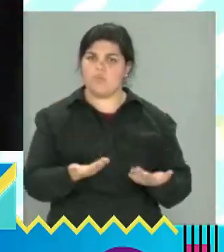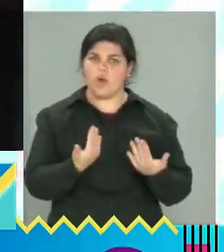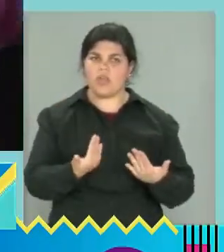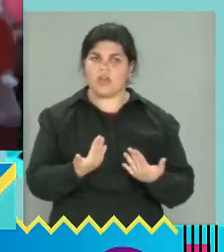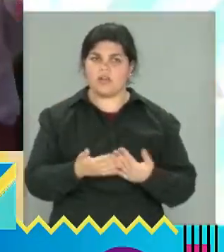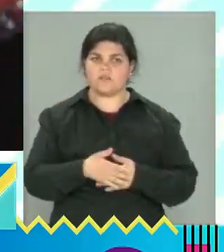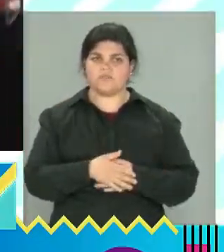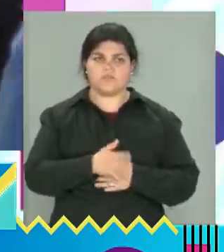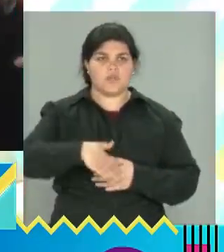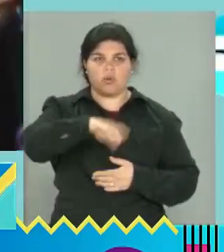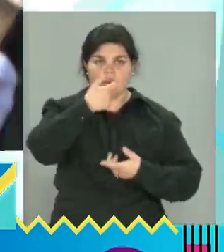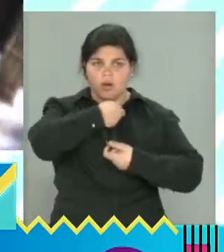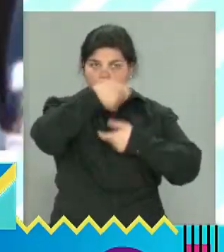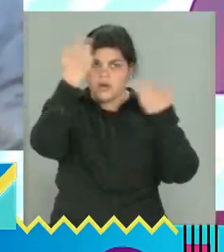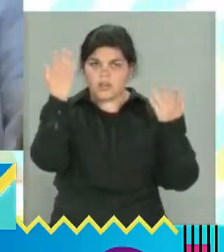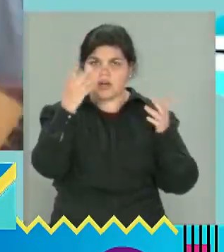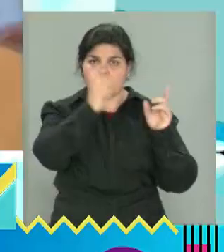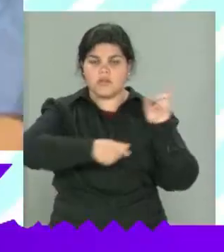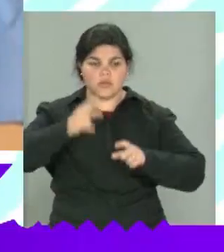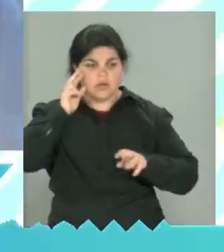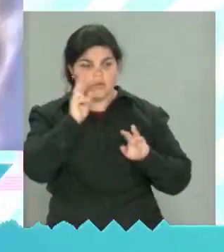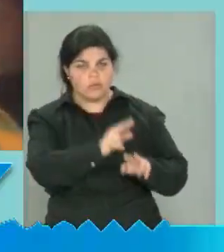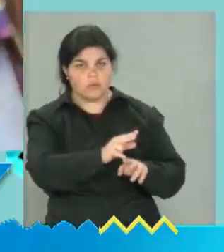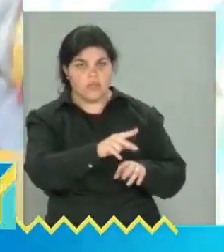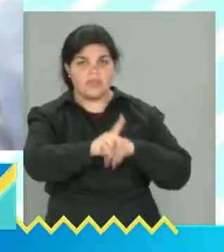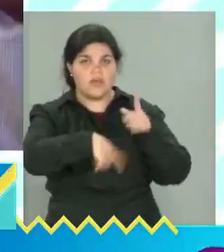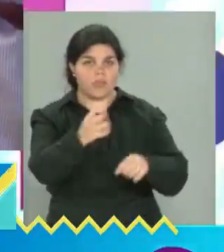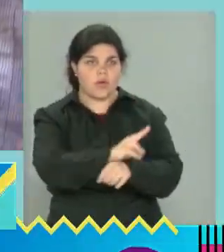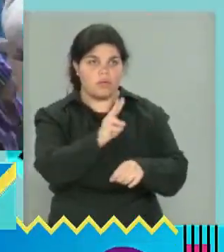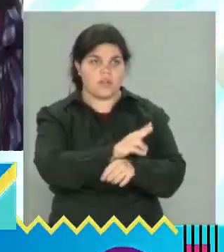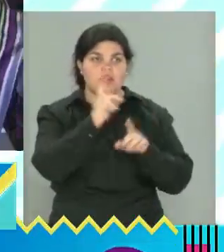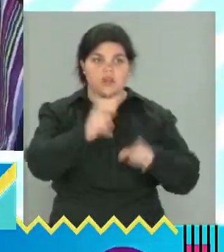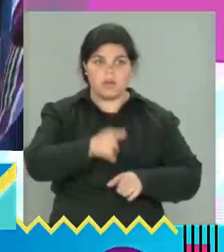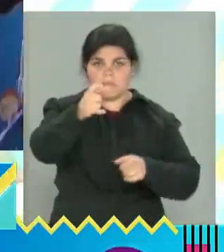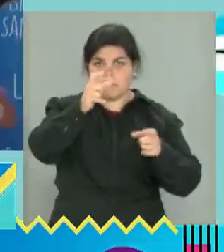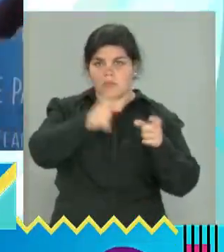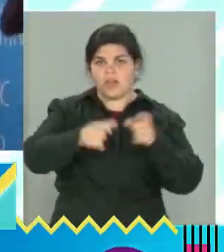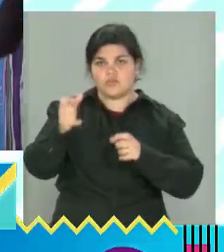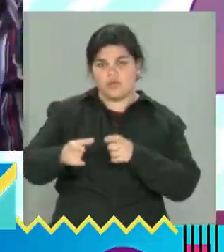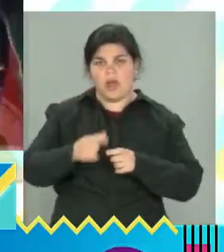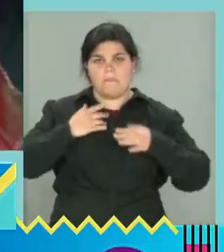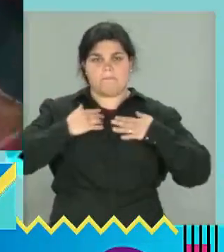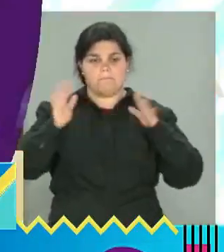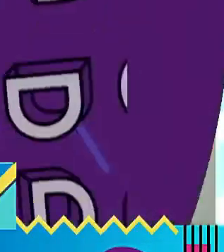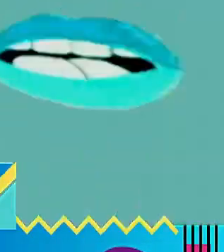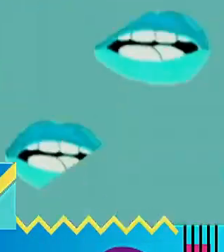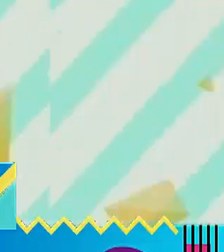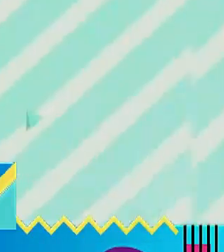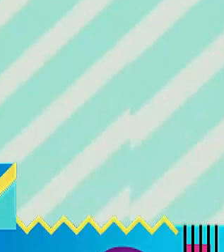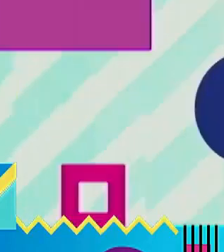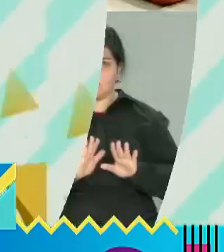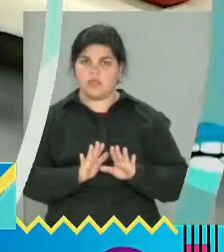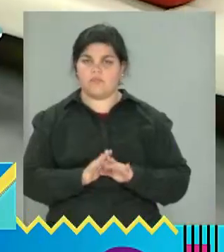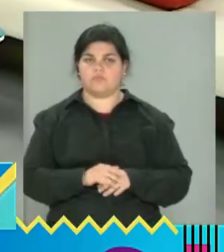cualquier parte, y que la gente que lo escuche los va a proteger, eso es lo más importante. Y que quien nos esté escuchando esté preparado para escuchar. De hecho, eso es otro ámbito en el que también se